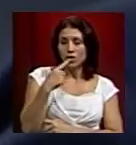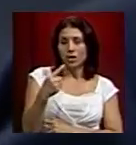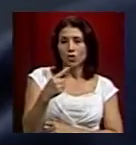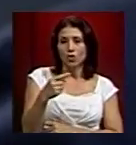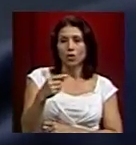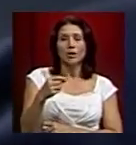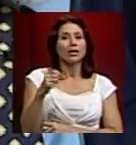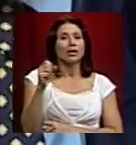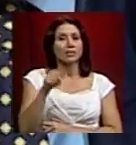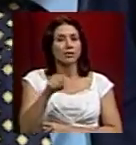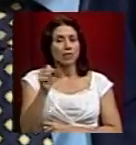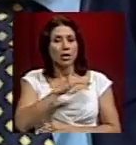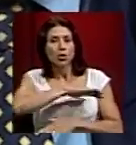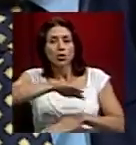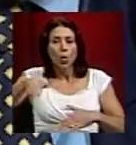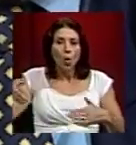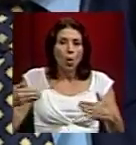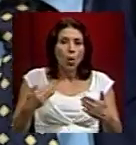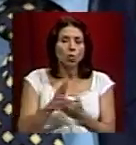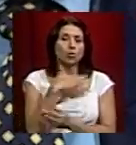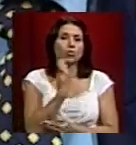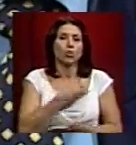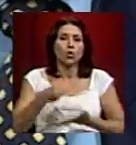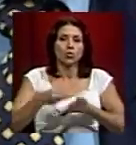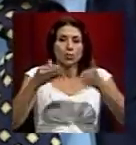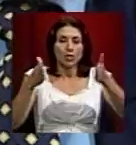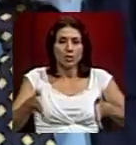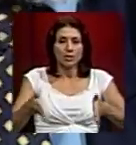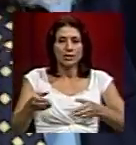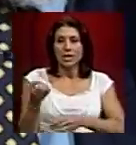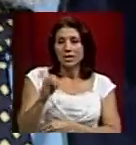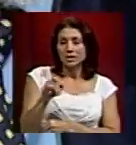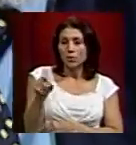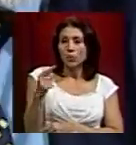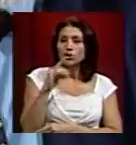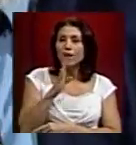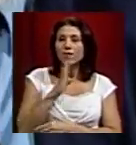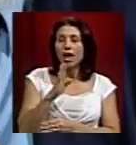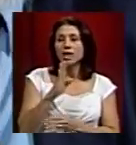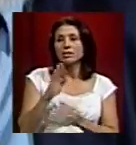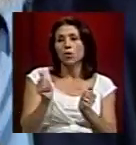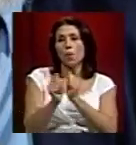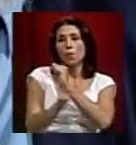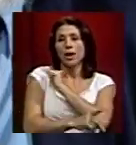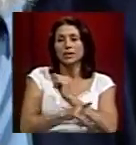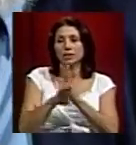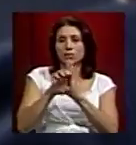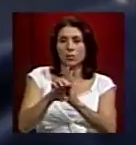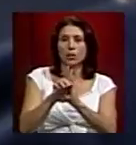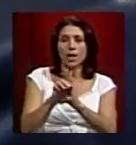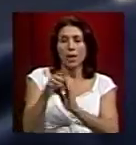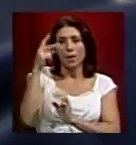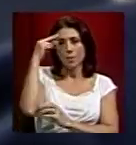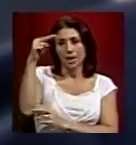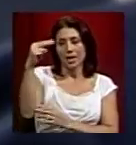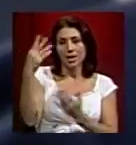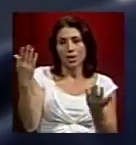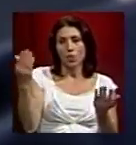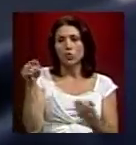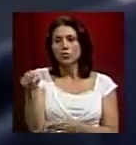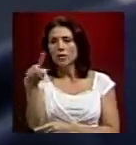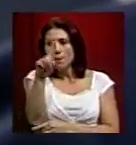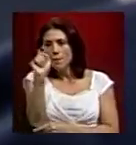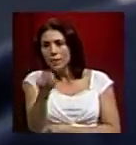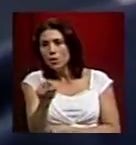lo repito, todos somos consumidores. Todos somos consumidores. Y si vos hablas con, por ejemplo, países como México, vos les